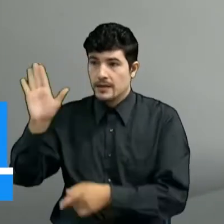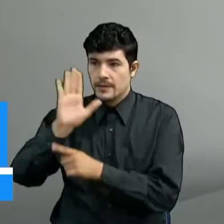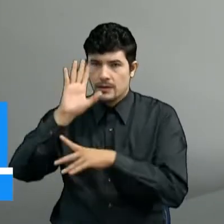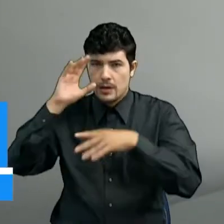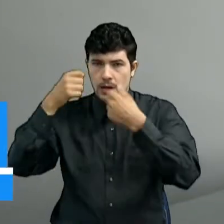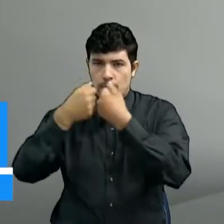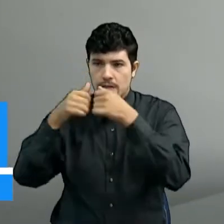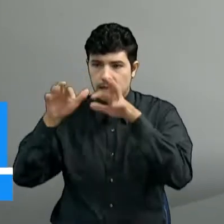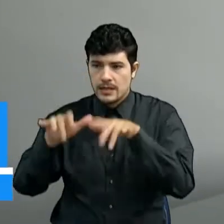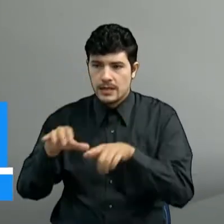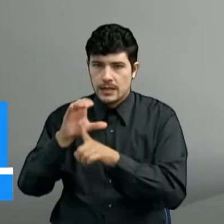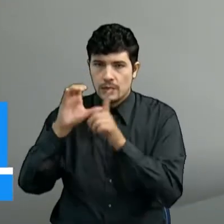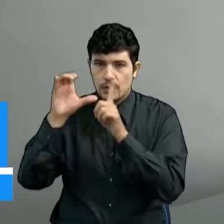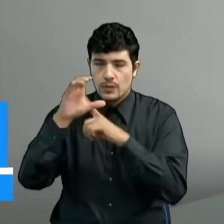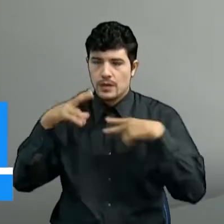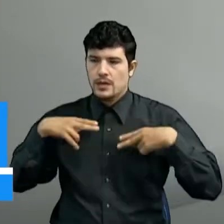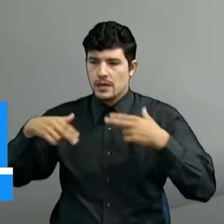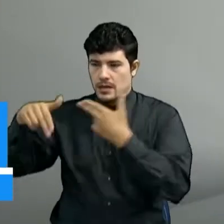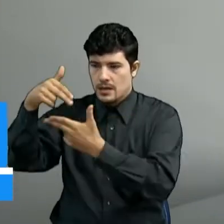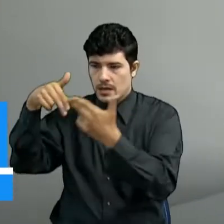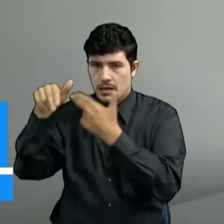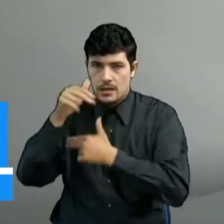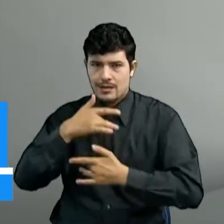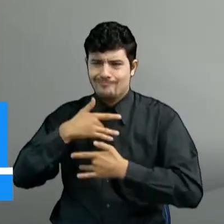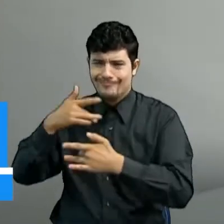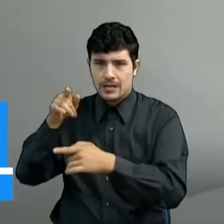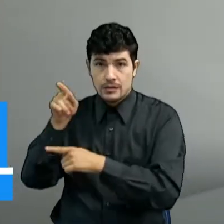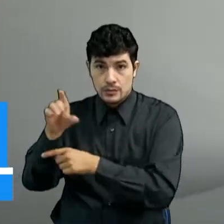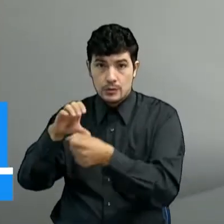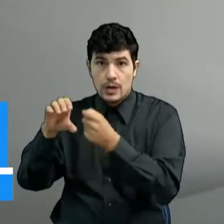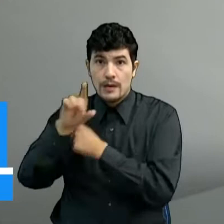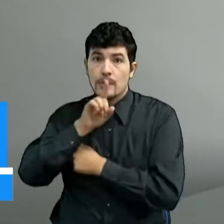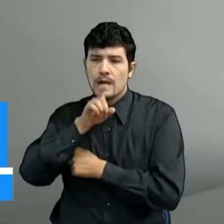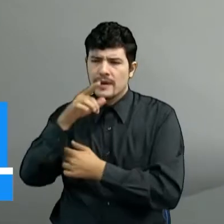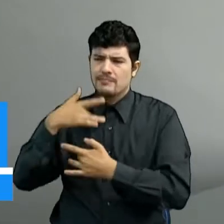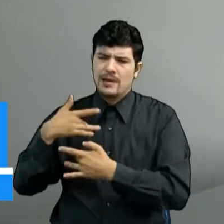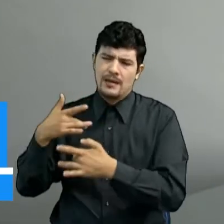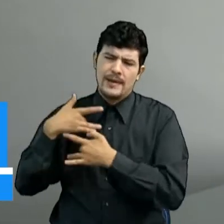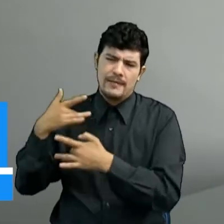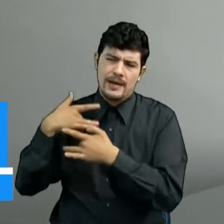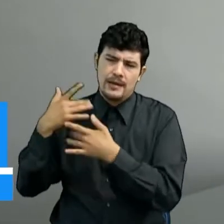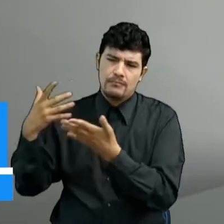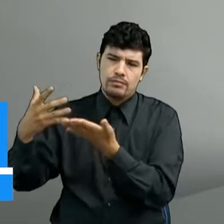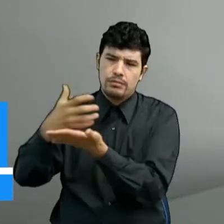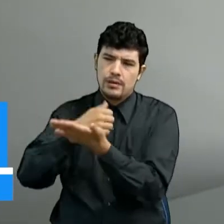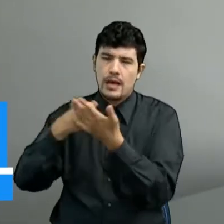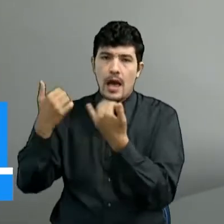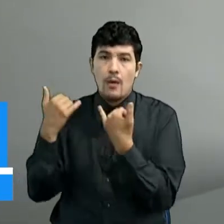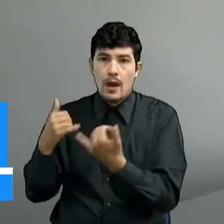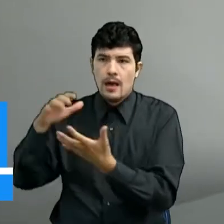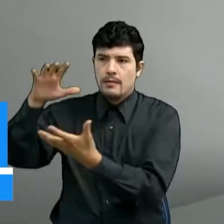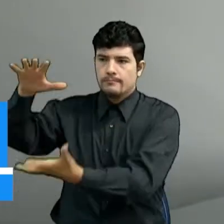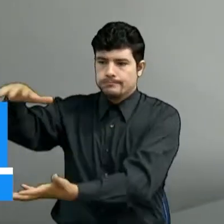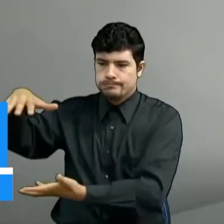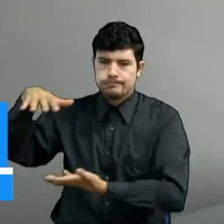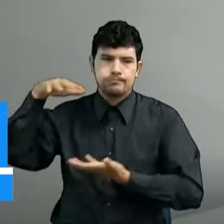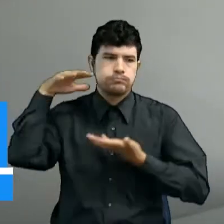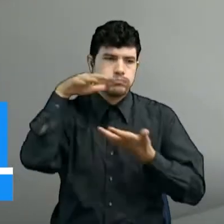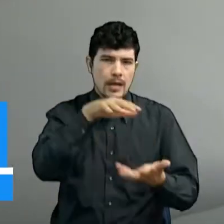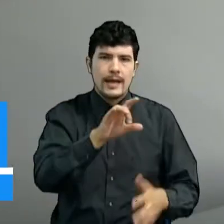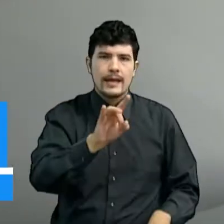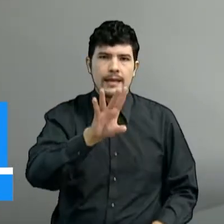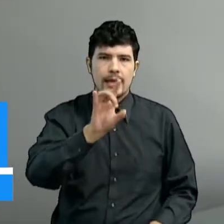turismo ellos hicieron una dona tonaya en bucaramanga y pues nos enviaron a nosotros 15